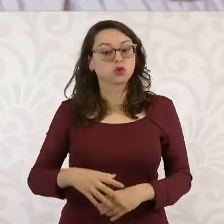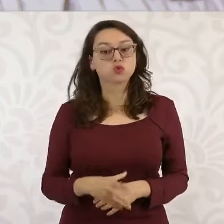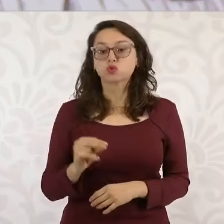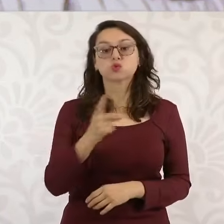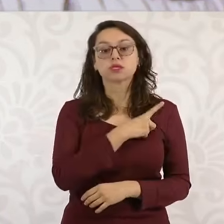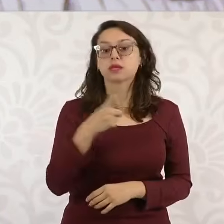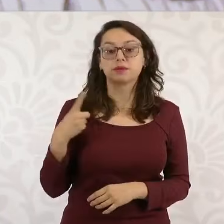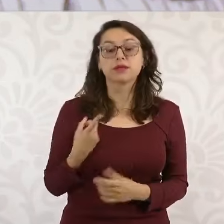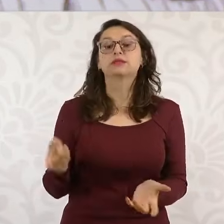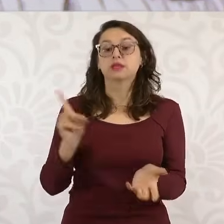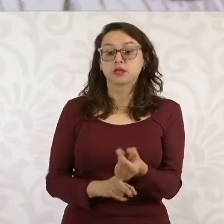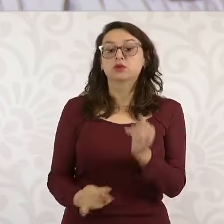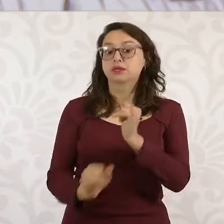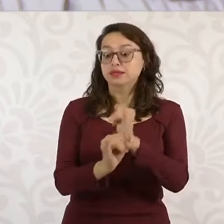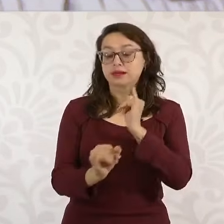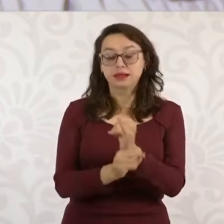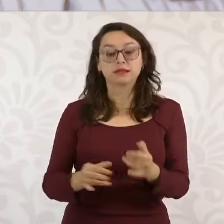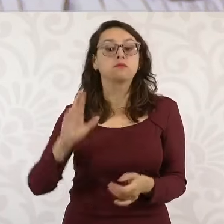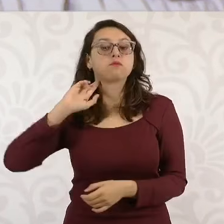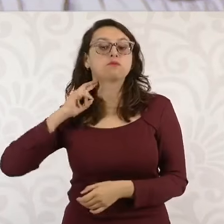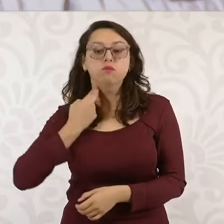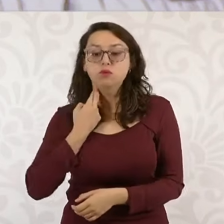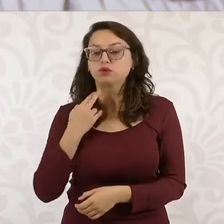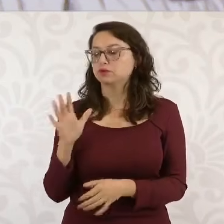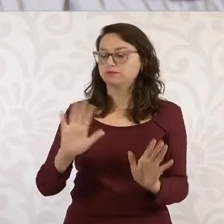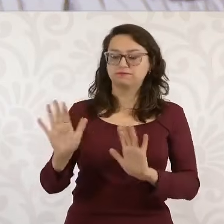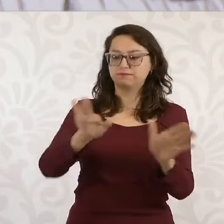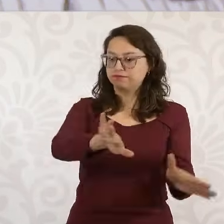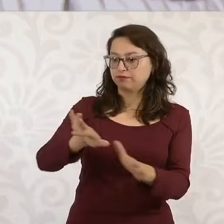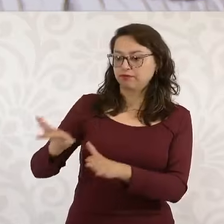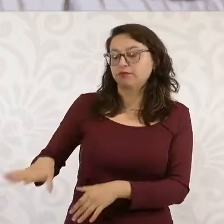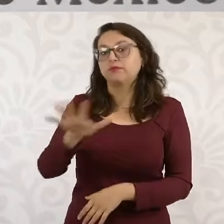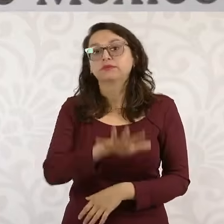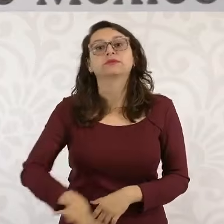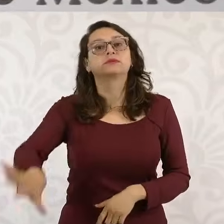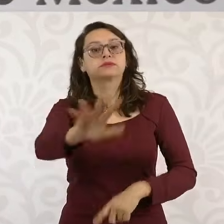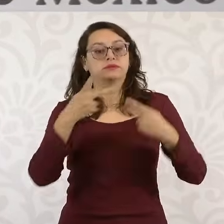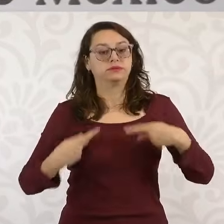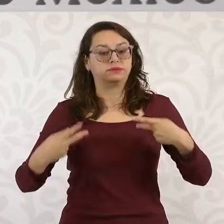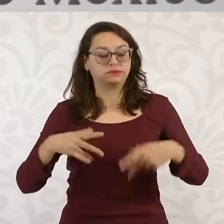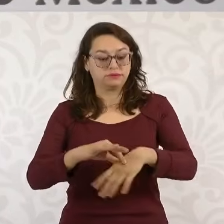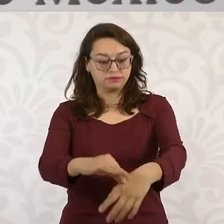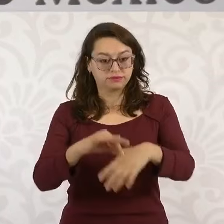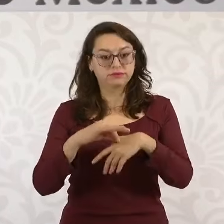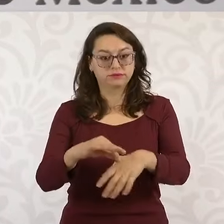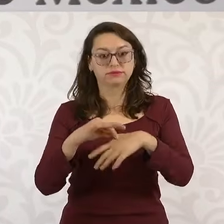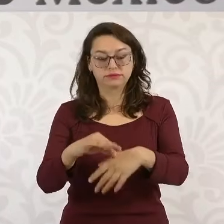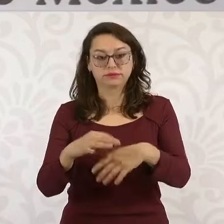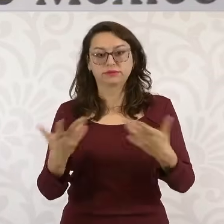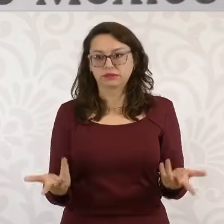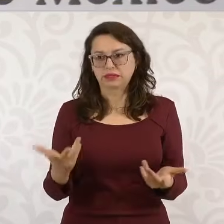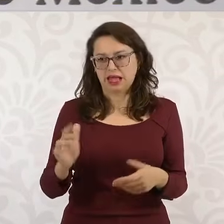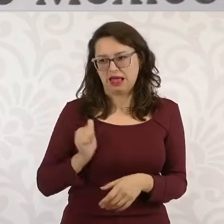realmente representen el sentimiento de la gente y no campañas como se hace hoy en contra de uno o